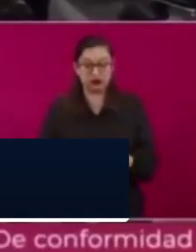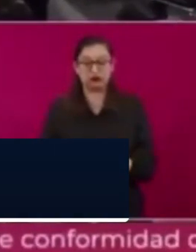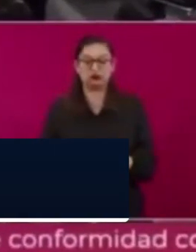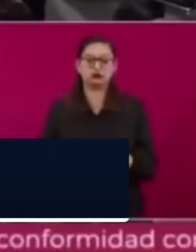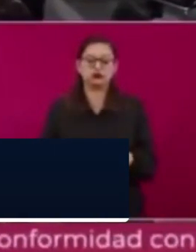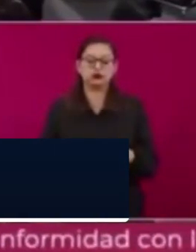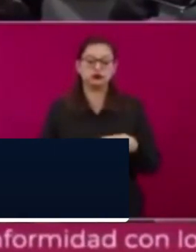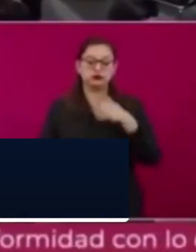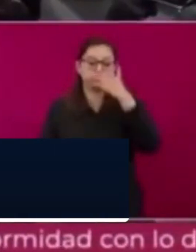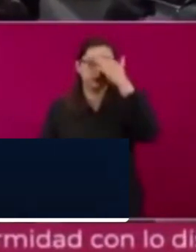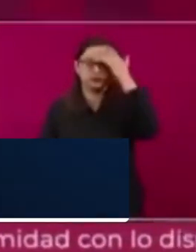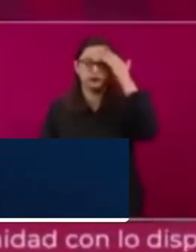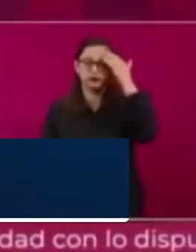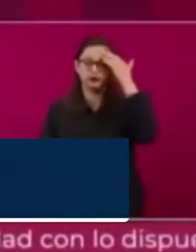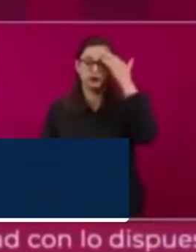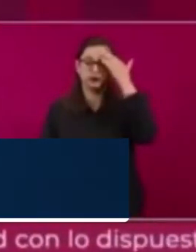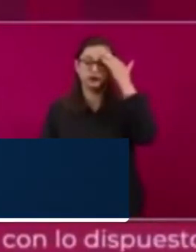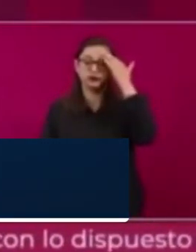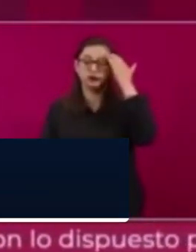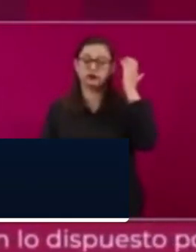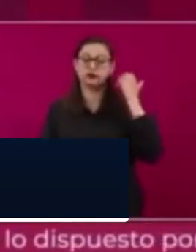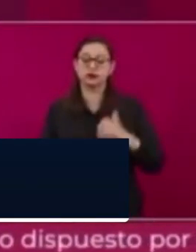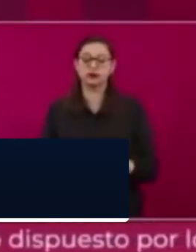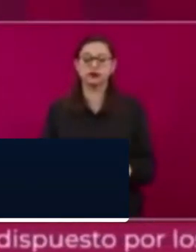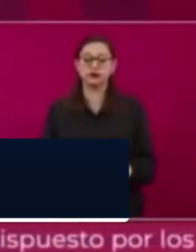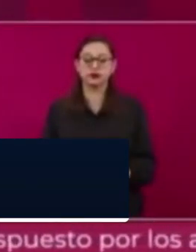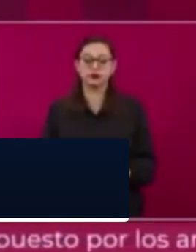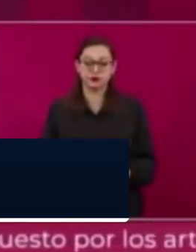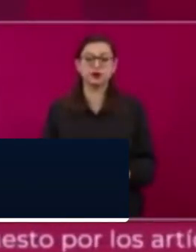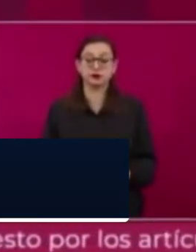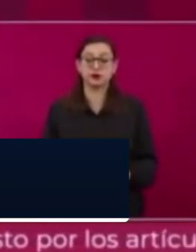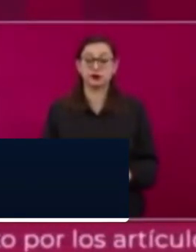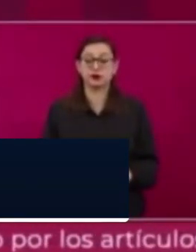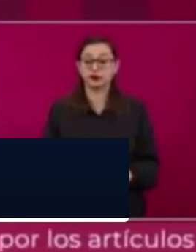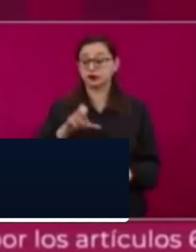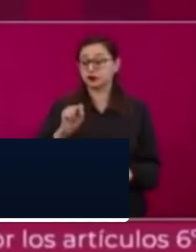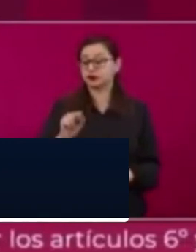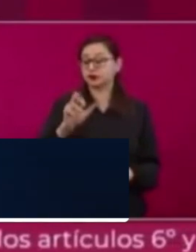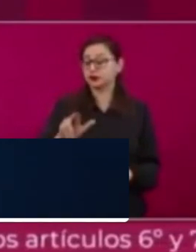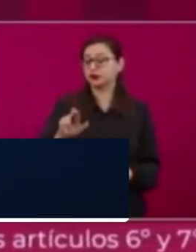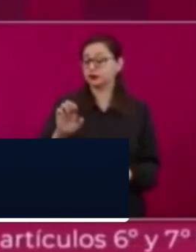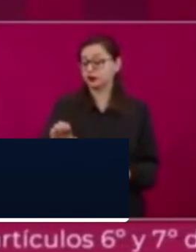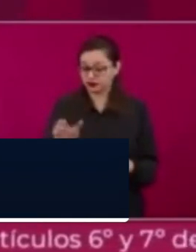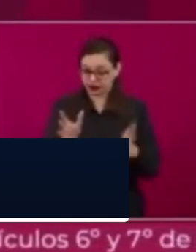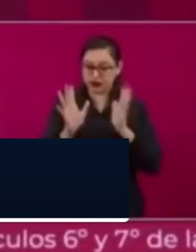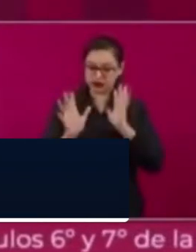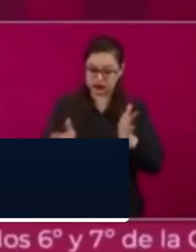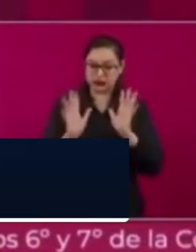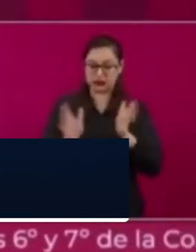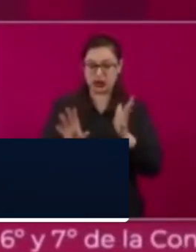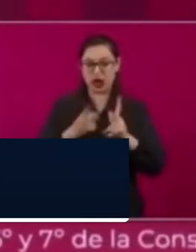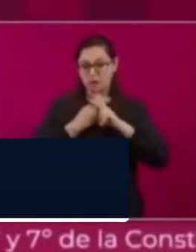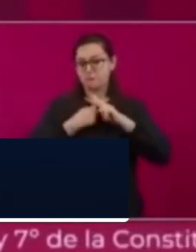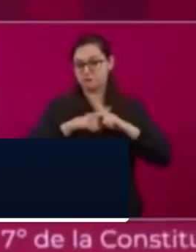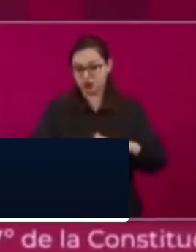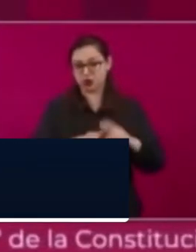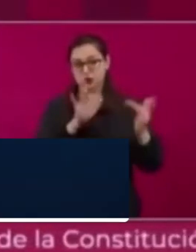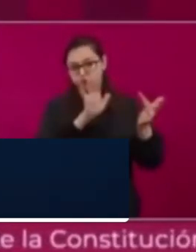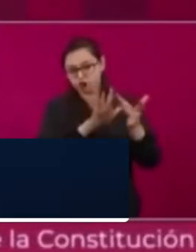algunos días la Secretaría de Relaciones Exteriores, el secretario Marcelo